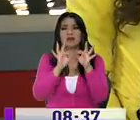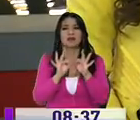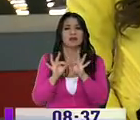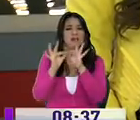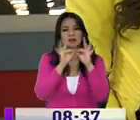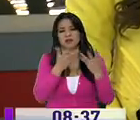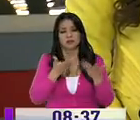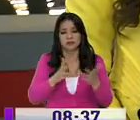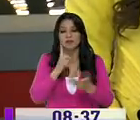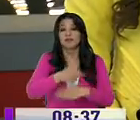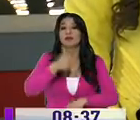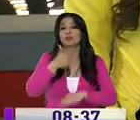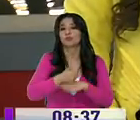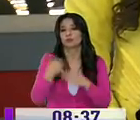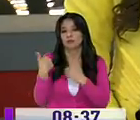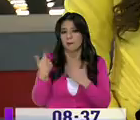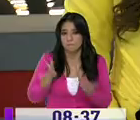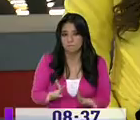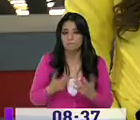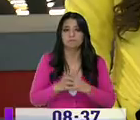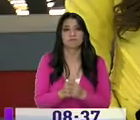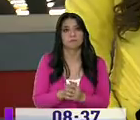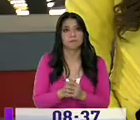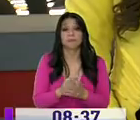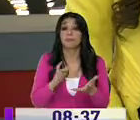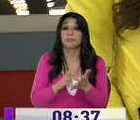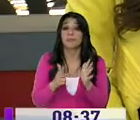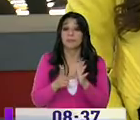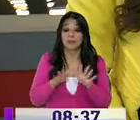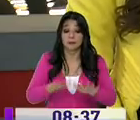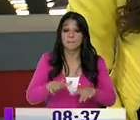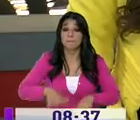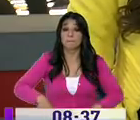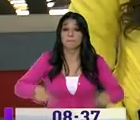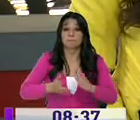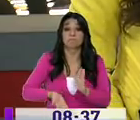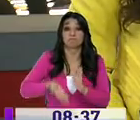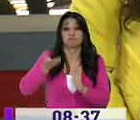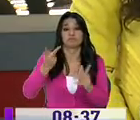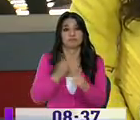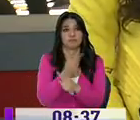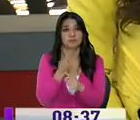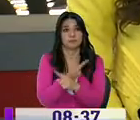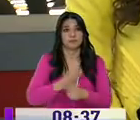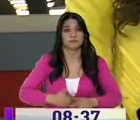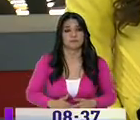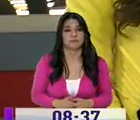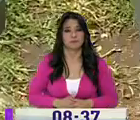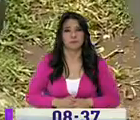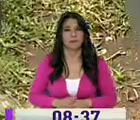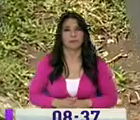correspondientes a decir de los ciudadanos esto provoca que en este sector se incremente la delincuencia